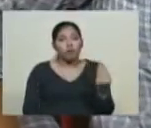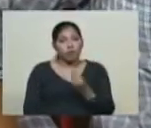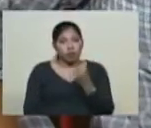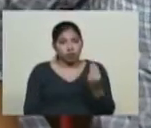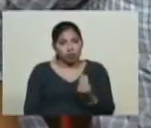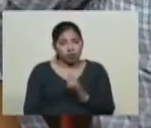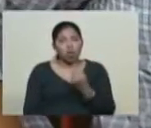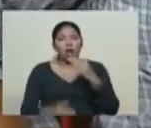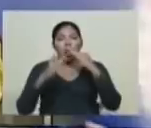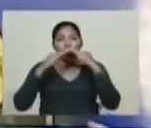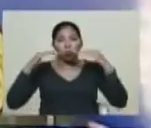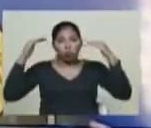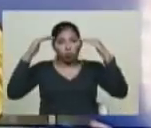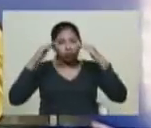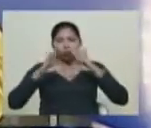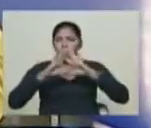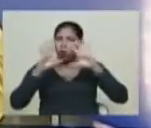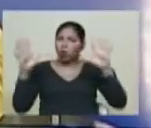a los adultos en general,